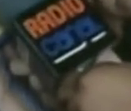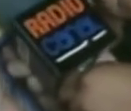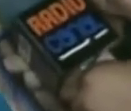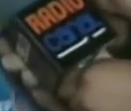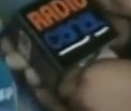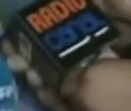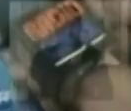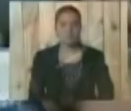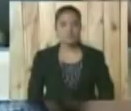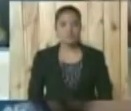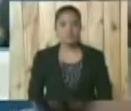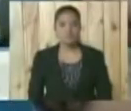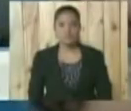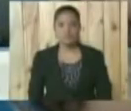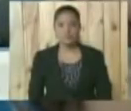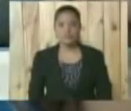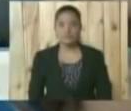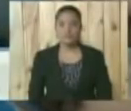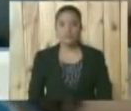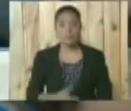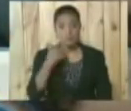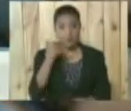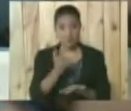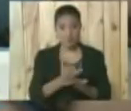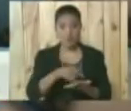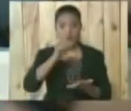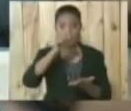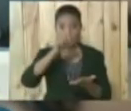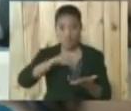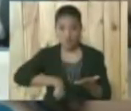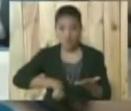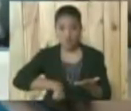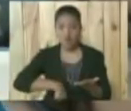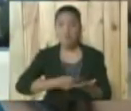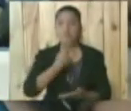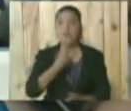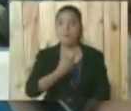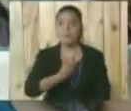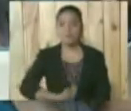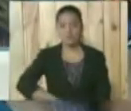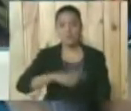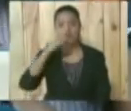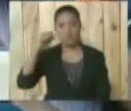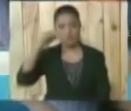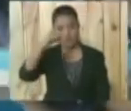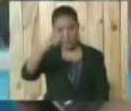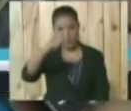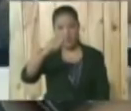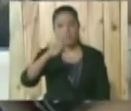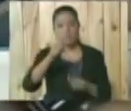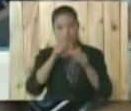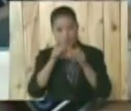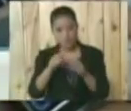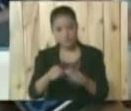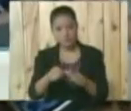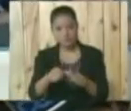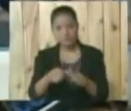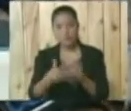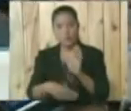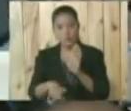y Verificación de las Firmas que nombrara el presidente Nicolás Maduro para preservar